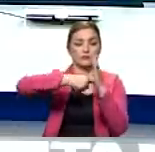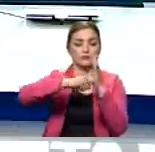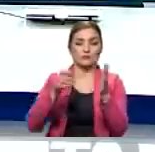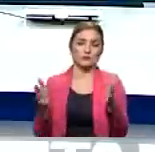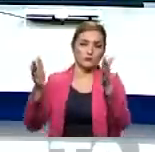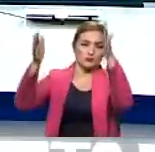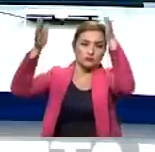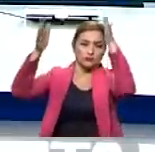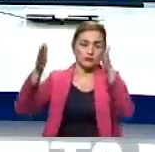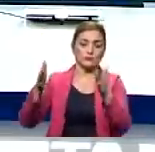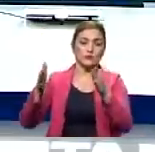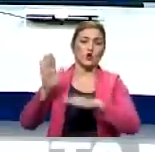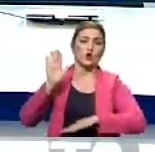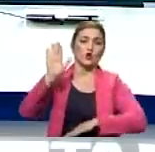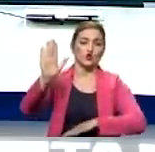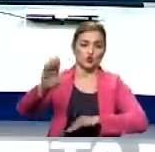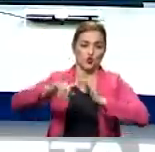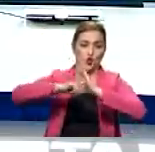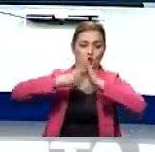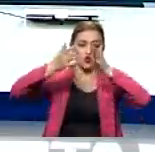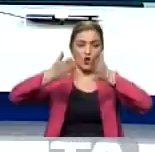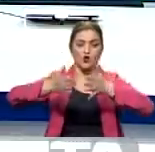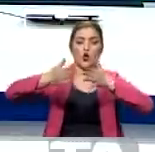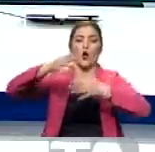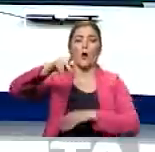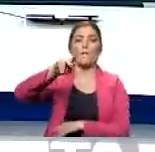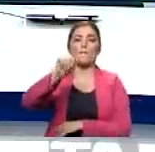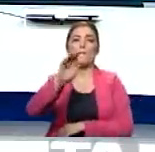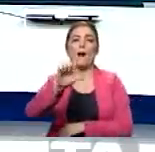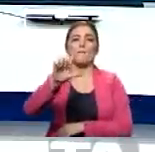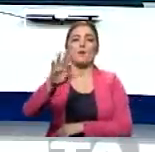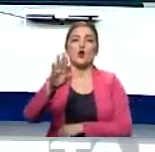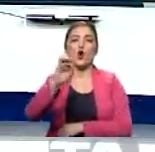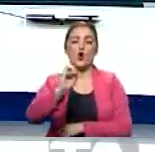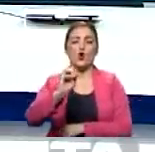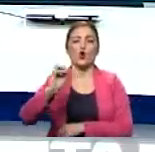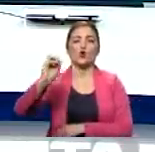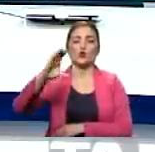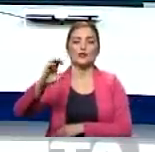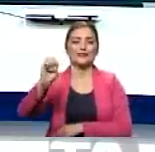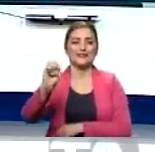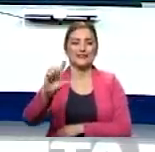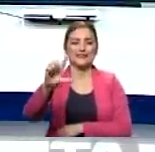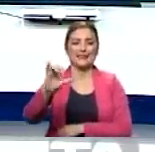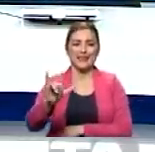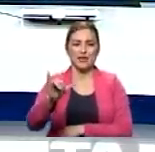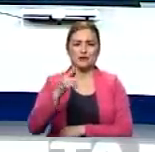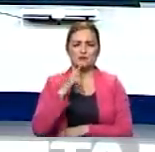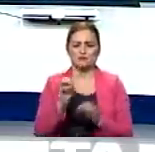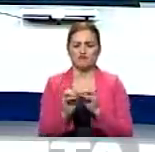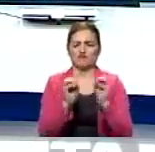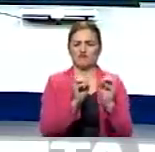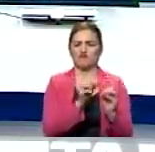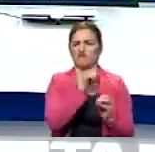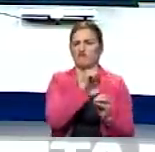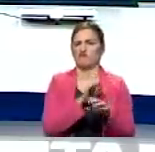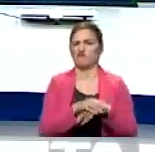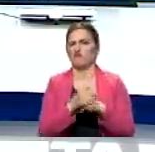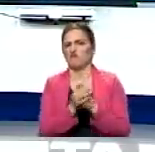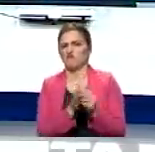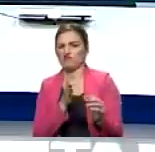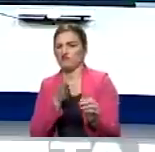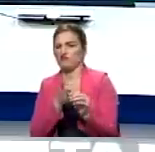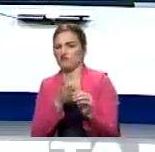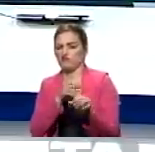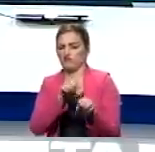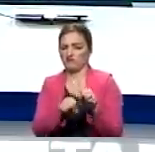Estado, el titular del organismo, Pablo Celis, se manifestó. Se le dijo que es una banda organizada con la clara intención